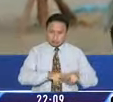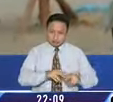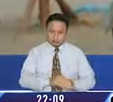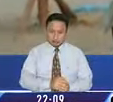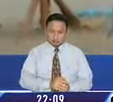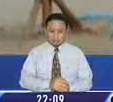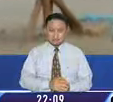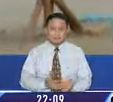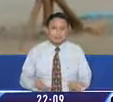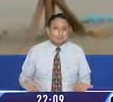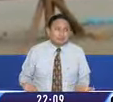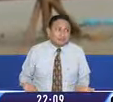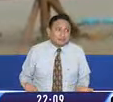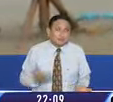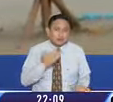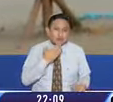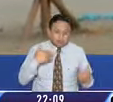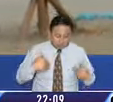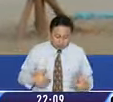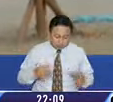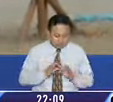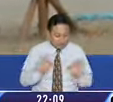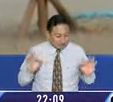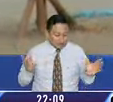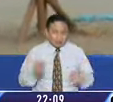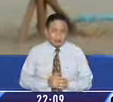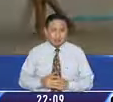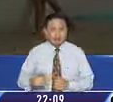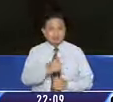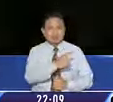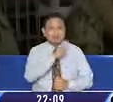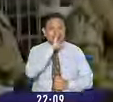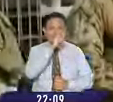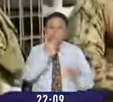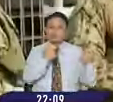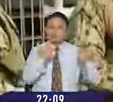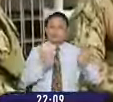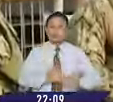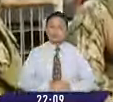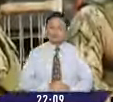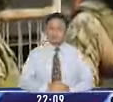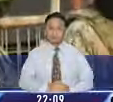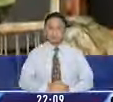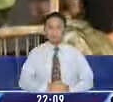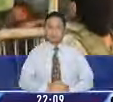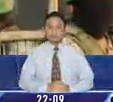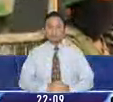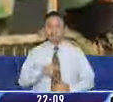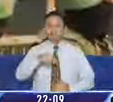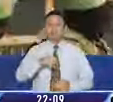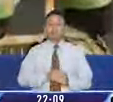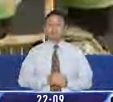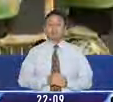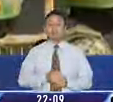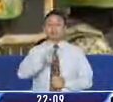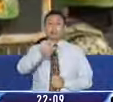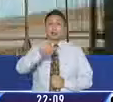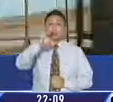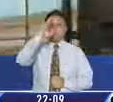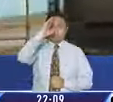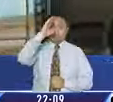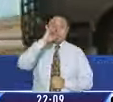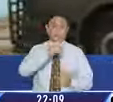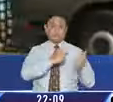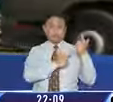igual usted no lleva nada, nadie lleva nada, pero sin embargo adentro hay de todo. Lo que sí ocurría era el ingreso de más y más elementos de las